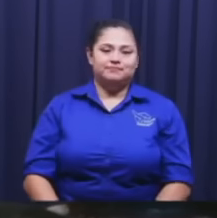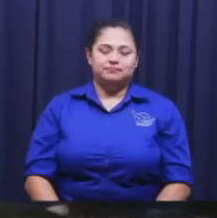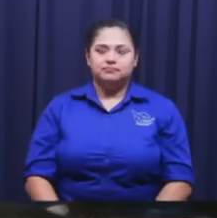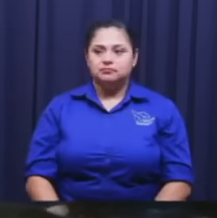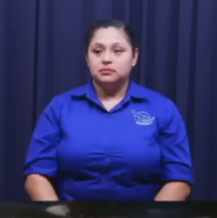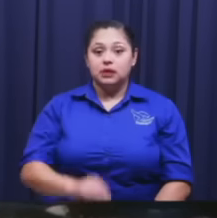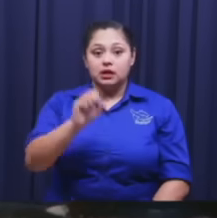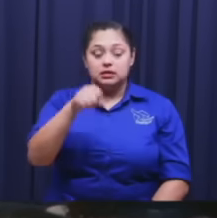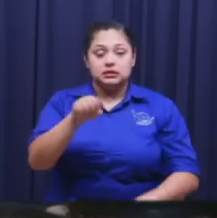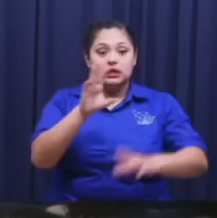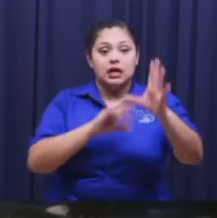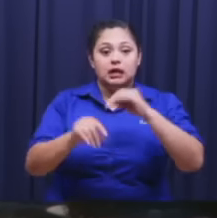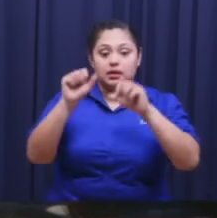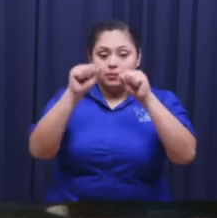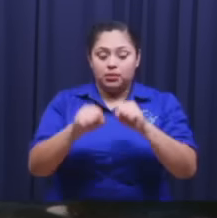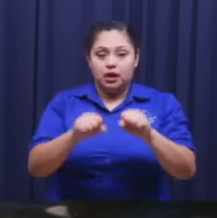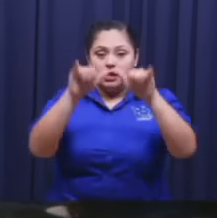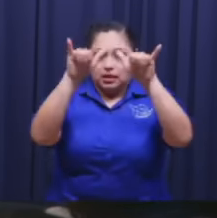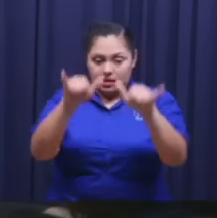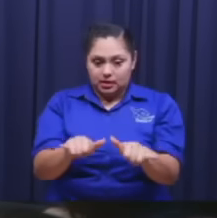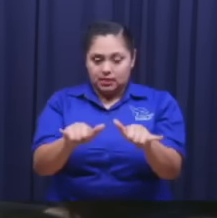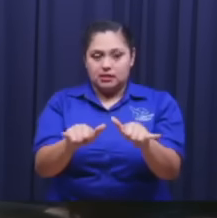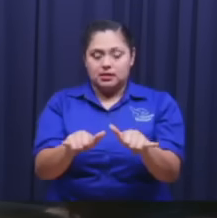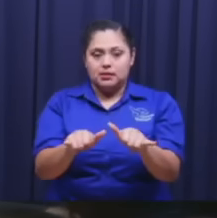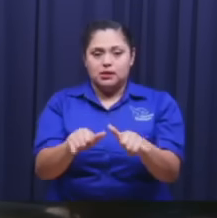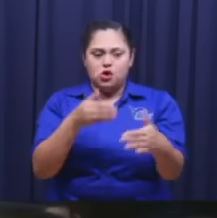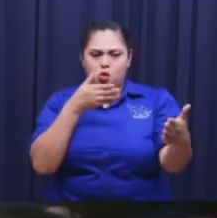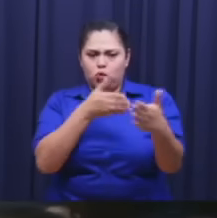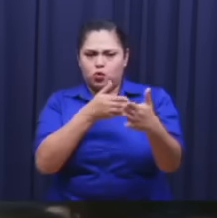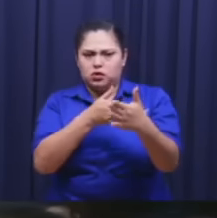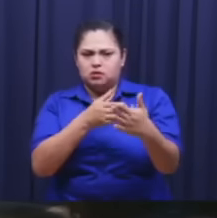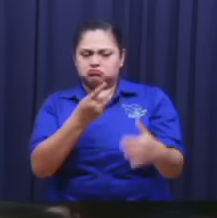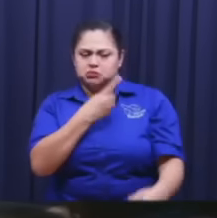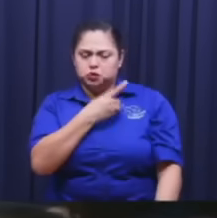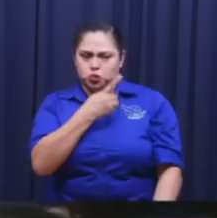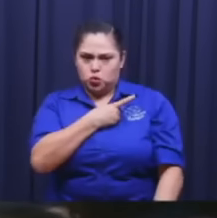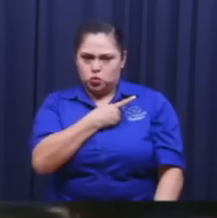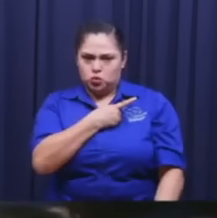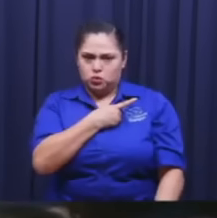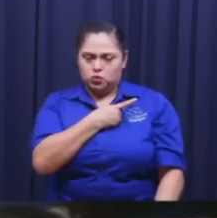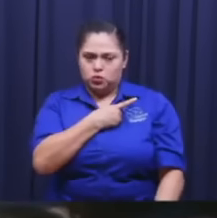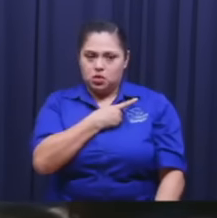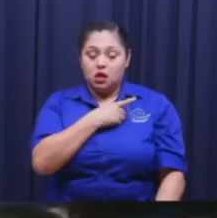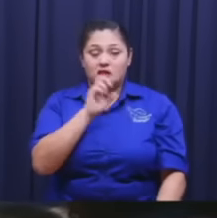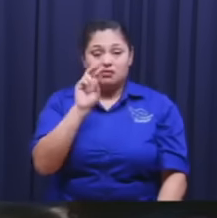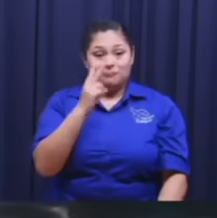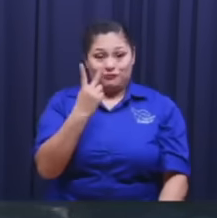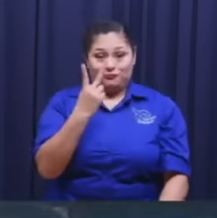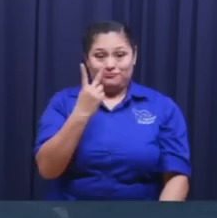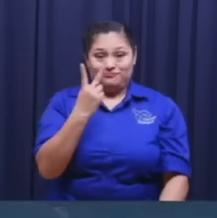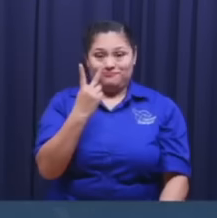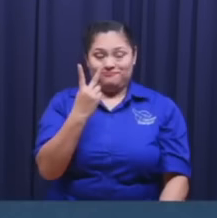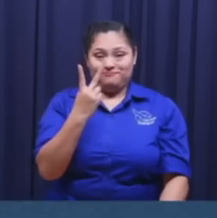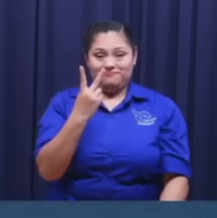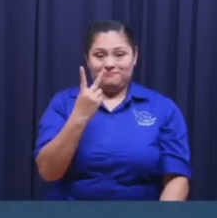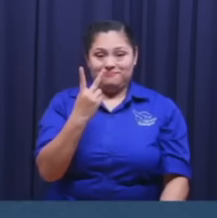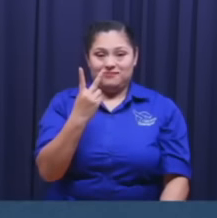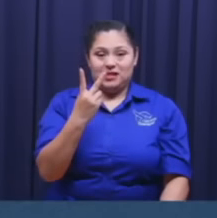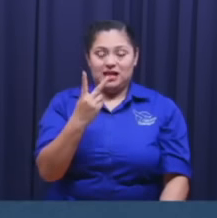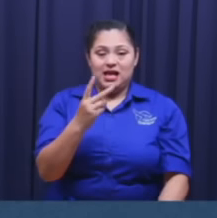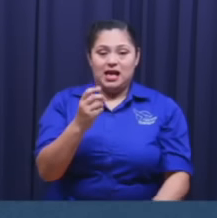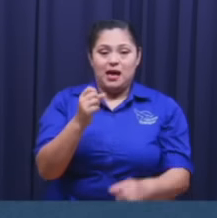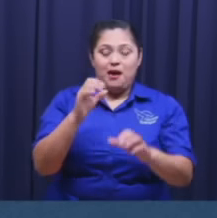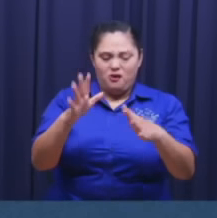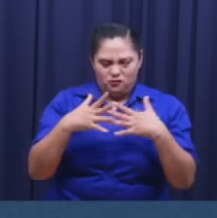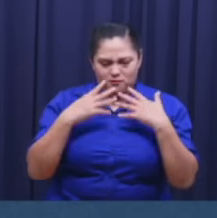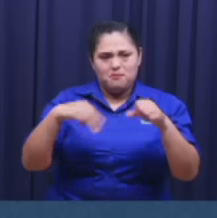Si alguien puede prevalecer contra el que está solo, dos lo